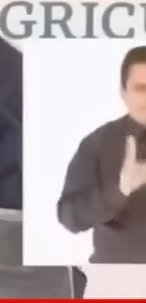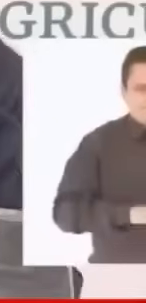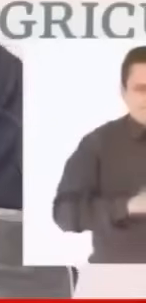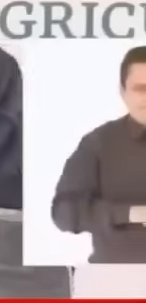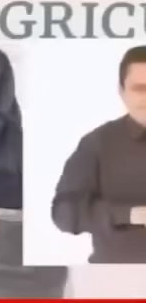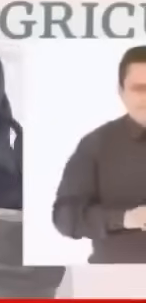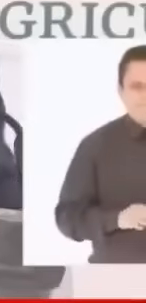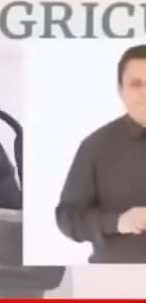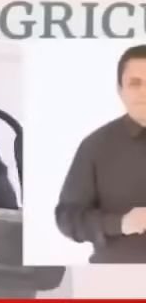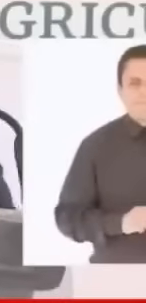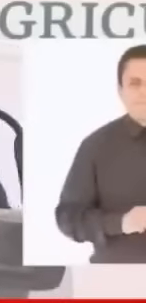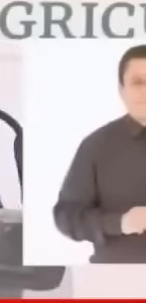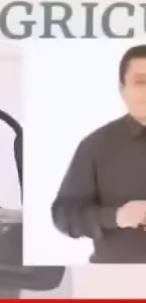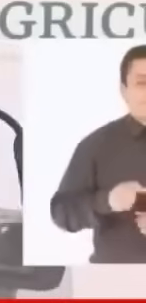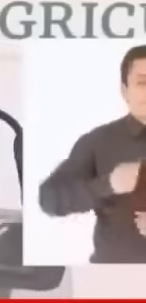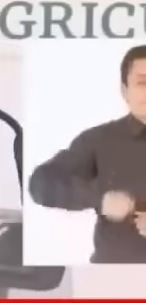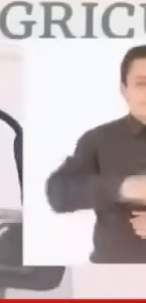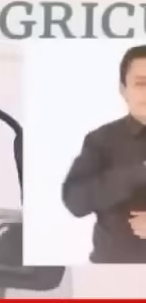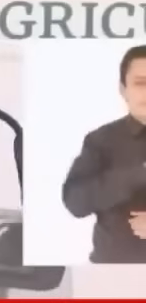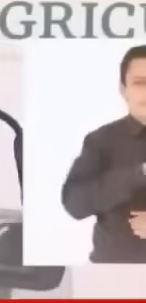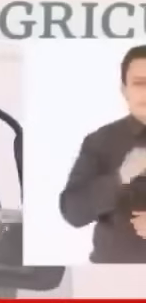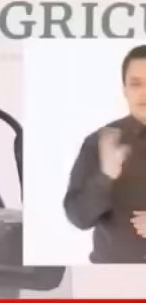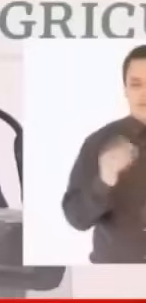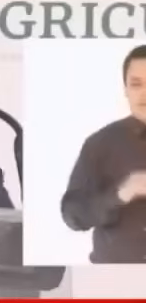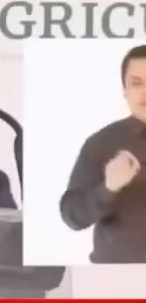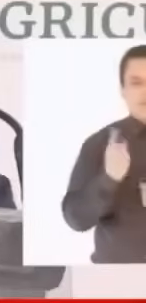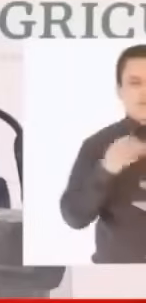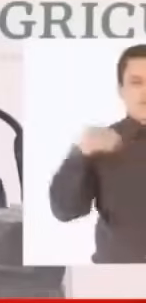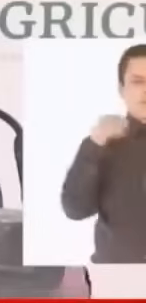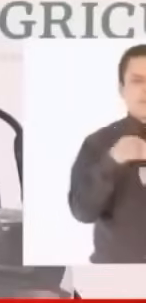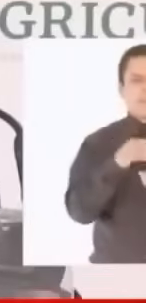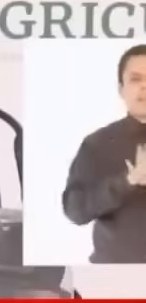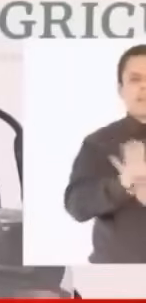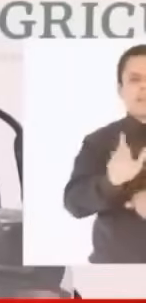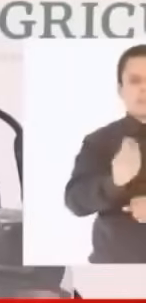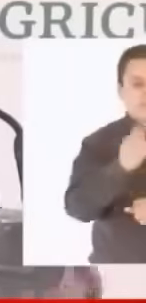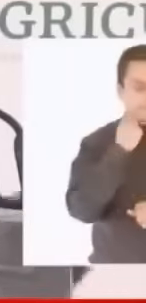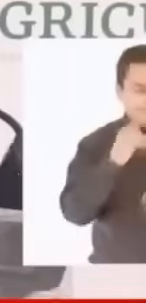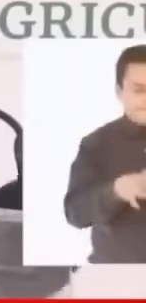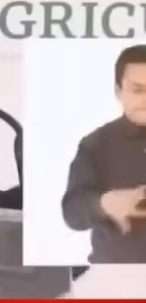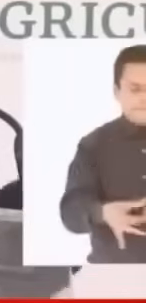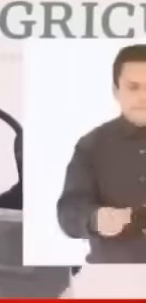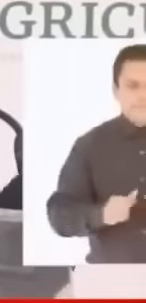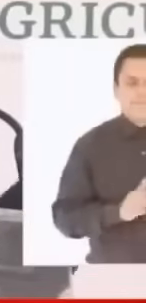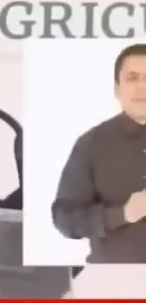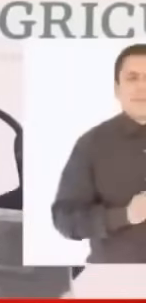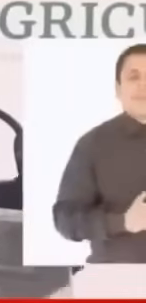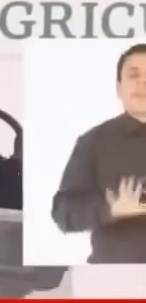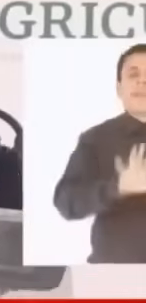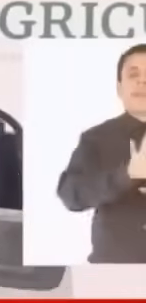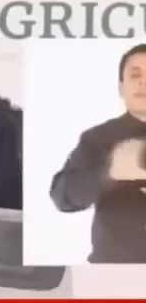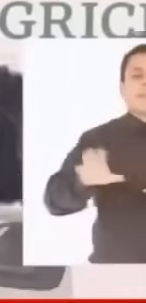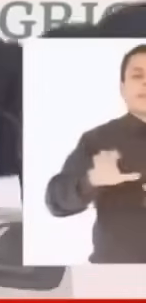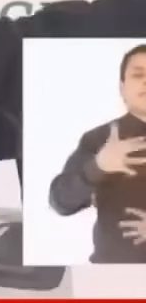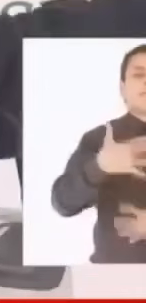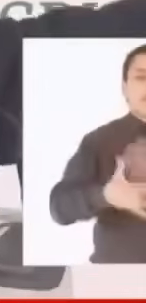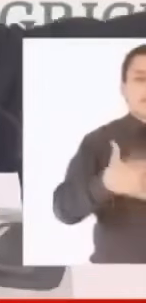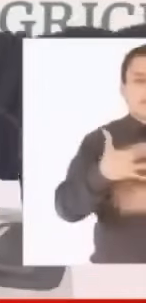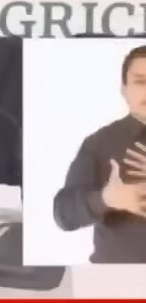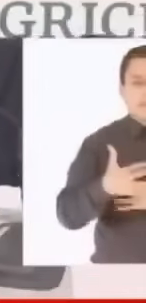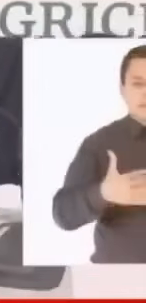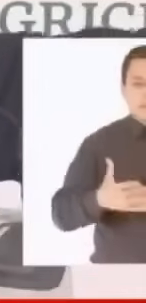le tocó a Segalmex pagar el plato más roto de todo esto. Pero el presidente también